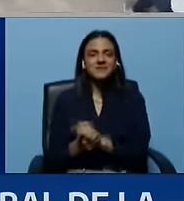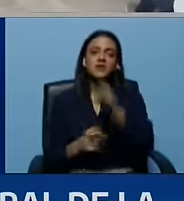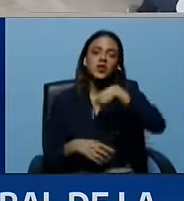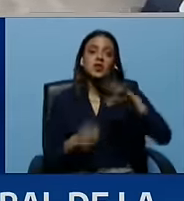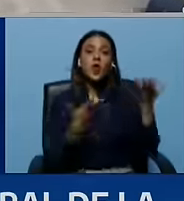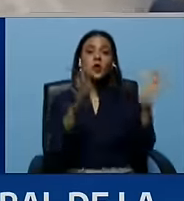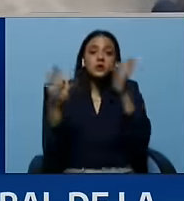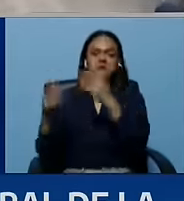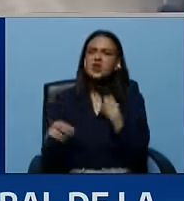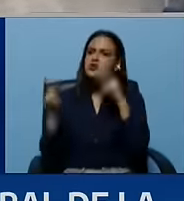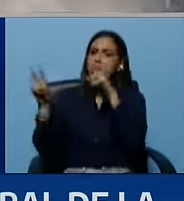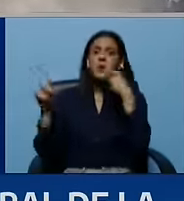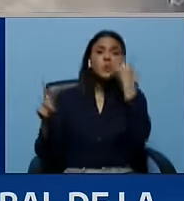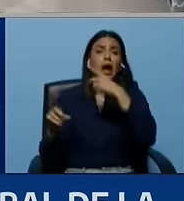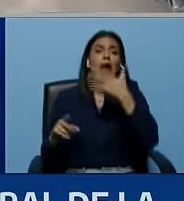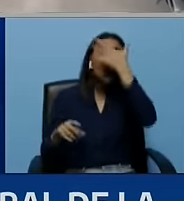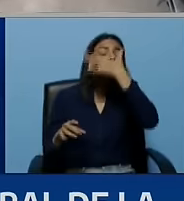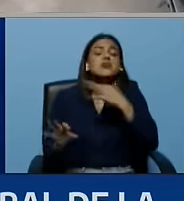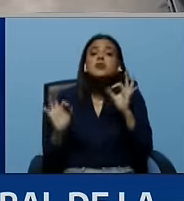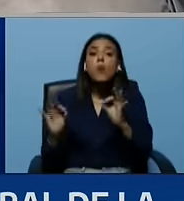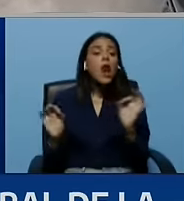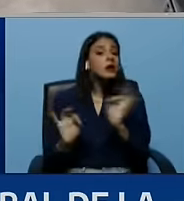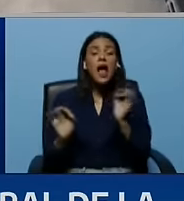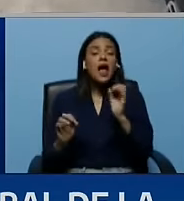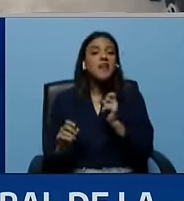Estás igualito, chico.